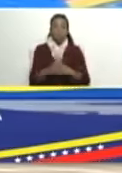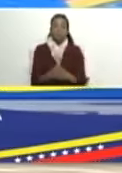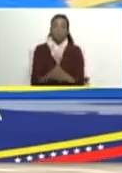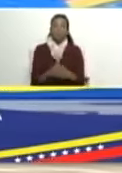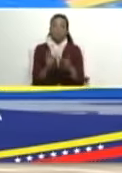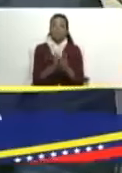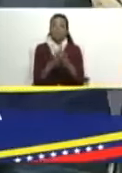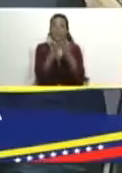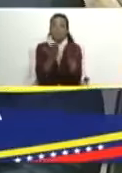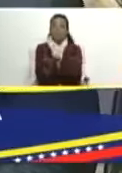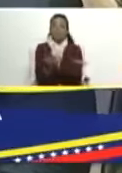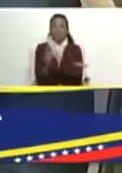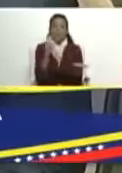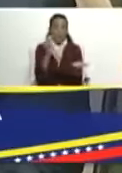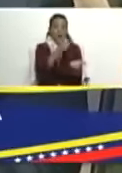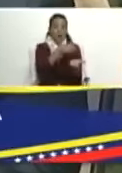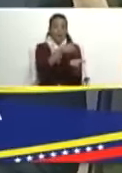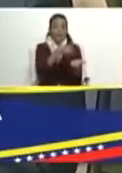Cuaderno y lápiz.